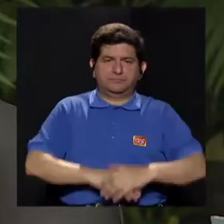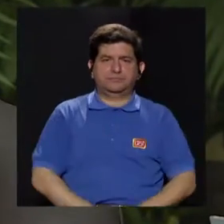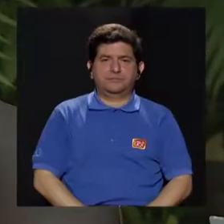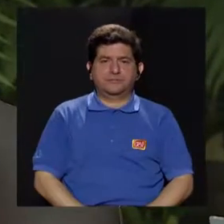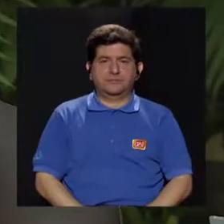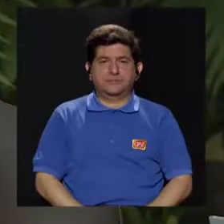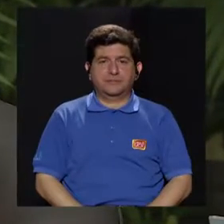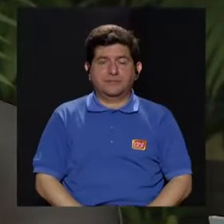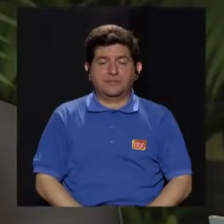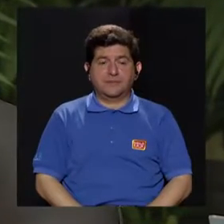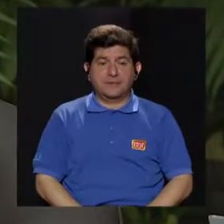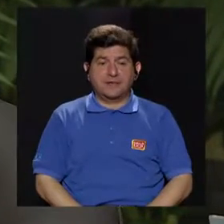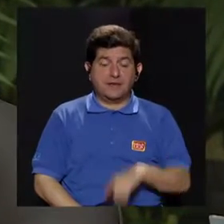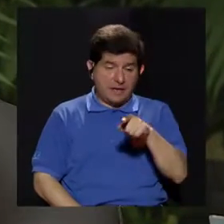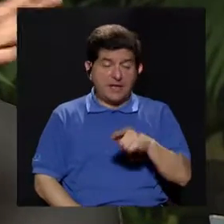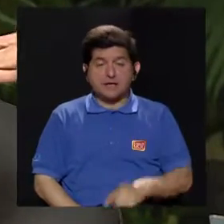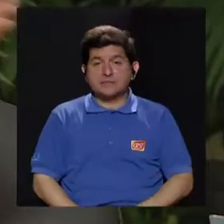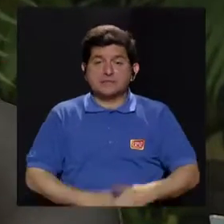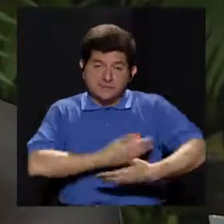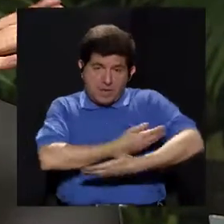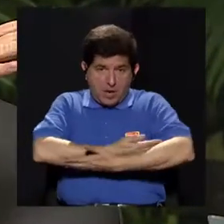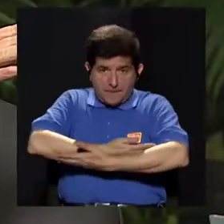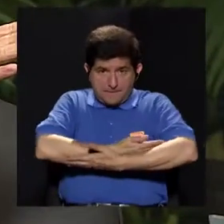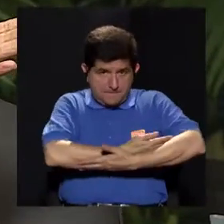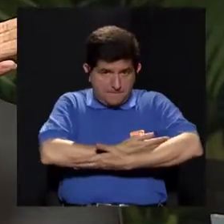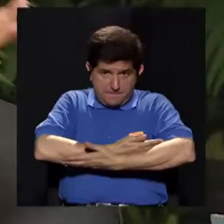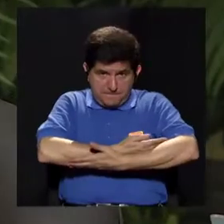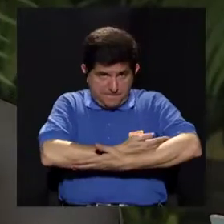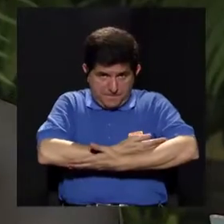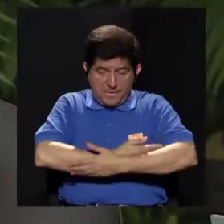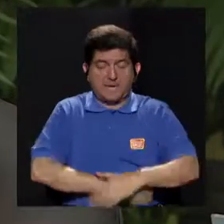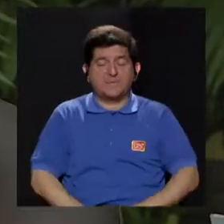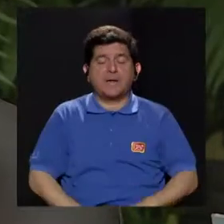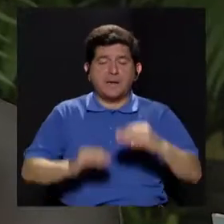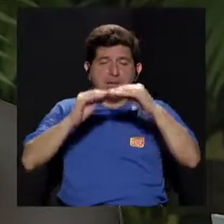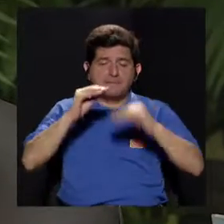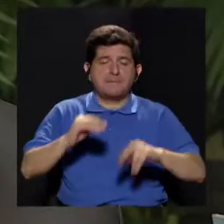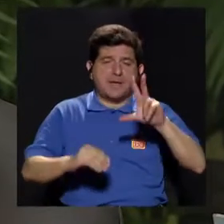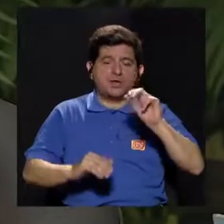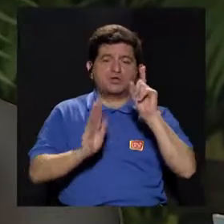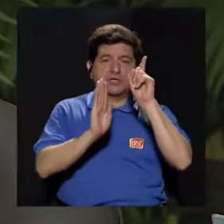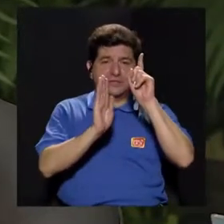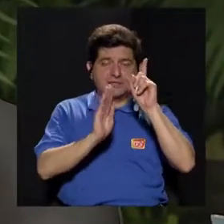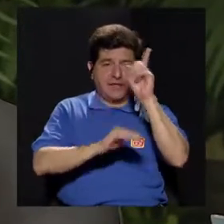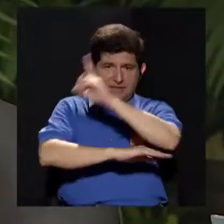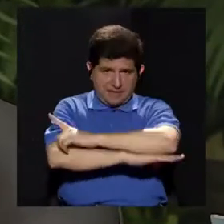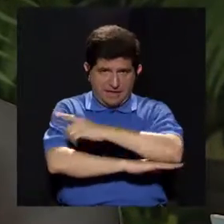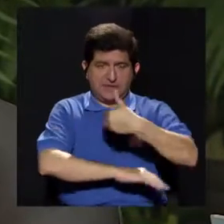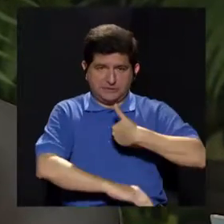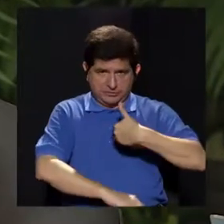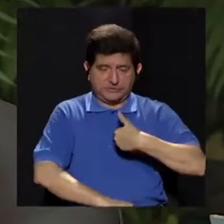el neonato, voy a decir al recién nacido, que se ha definido como el niño menor de 30 días,